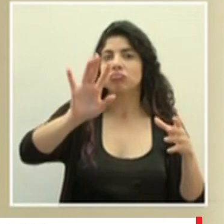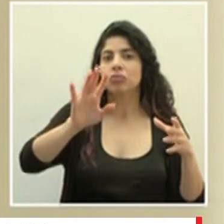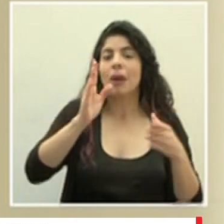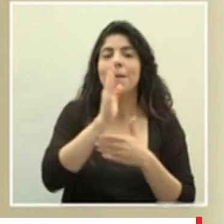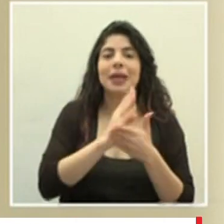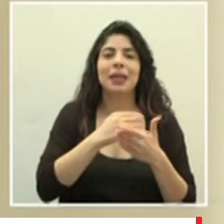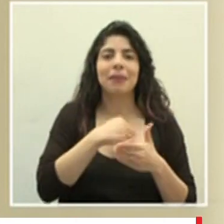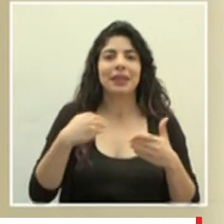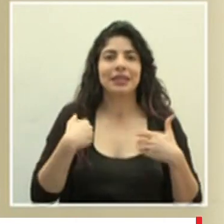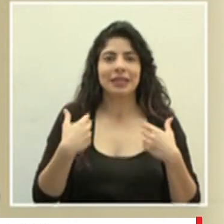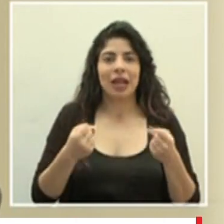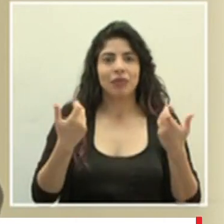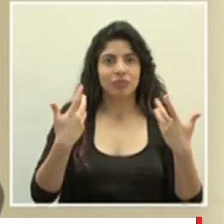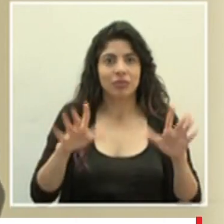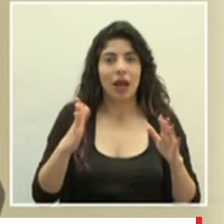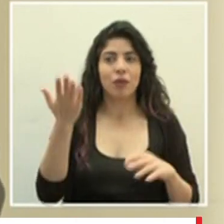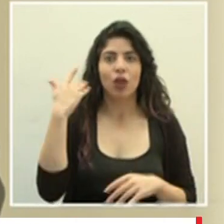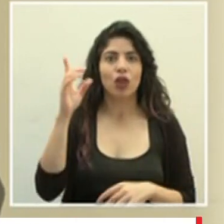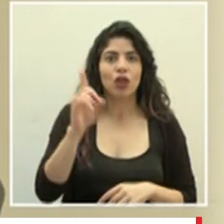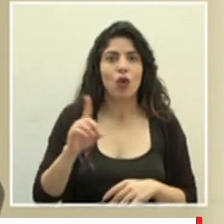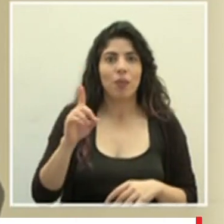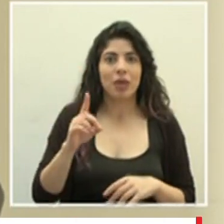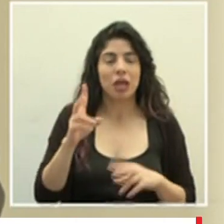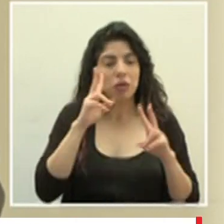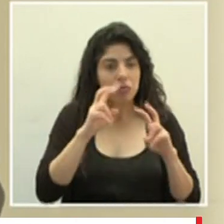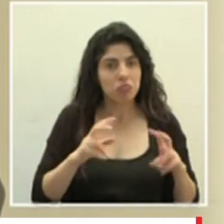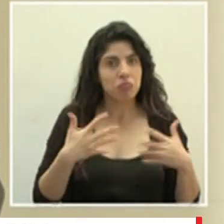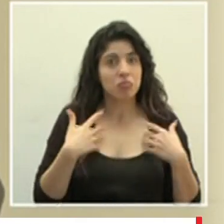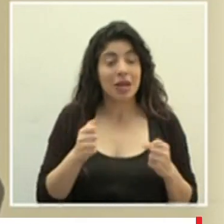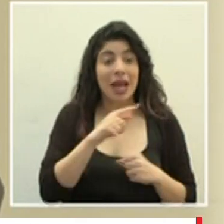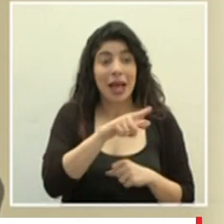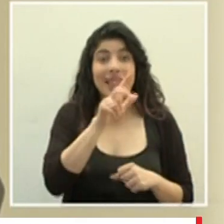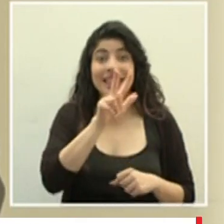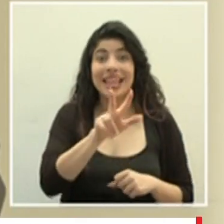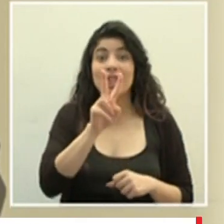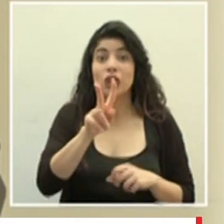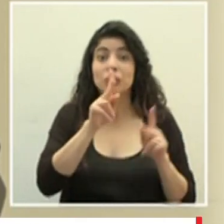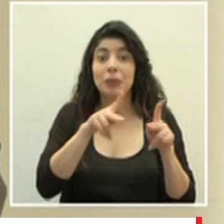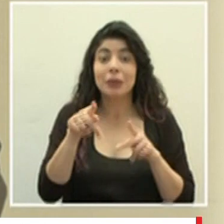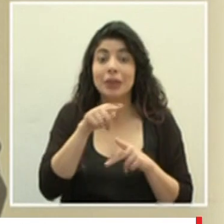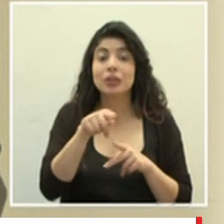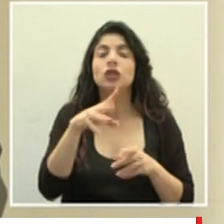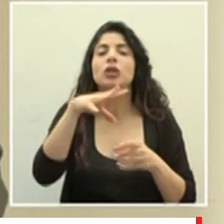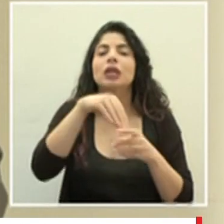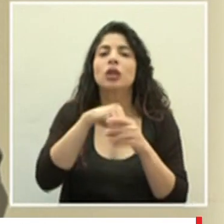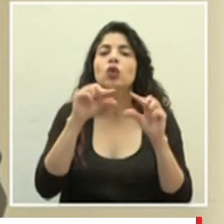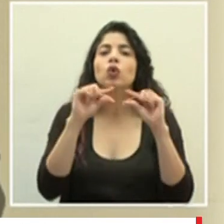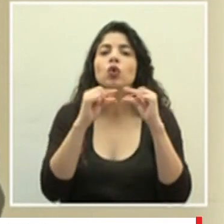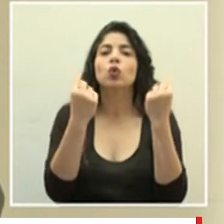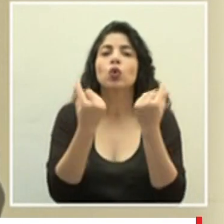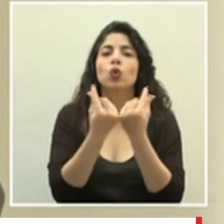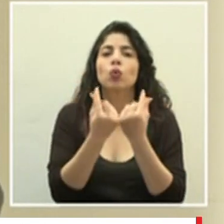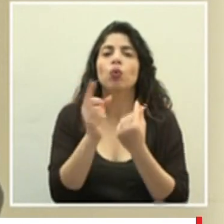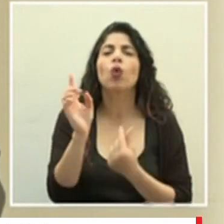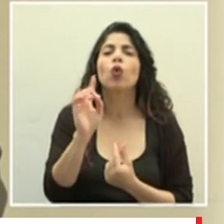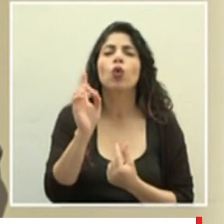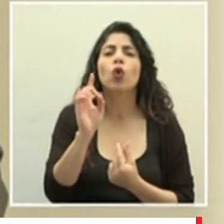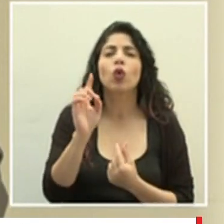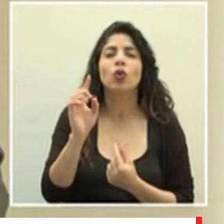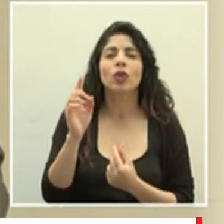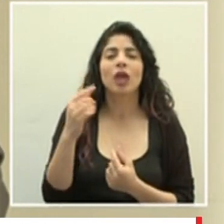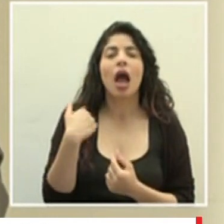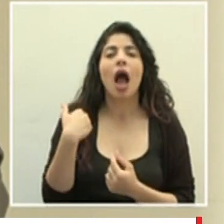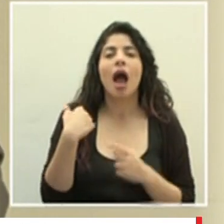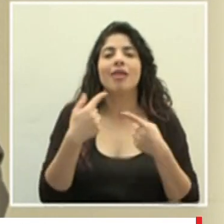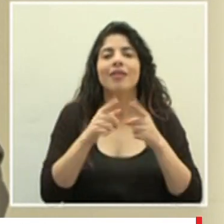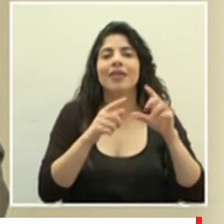por el Ministerio de Salud el domingo. Estas 32 personas eran parte del grupo que estaba en uno de